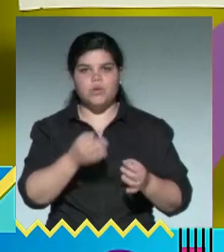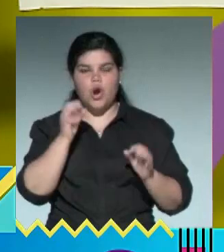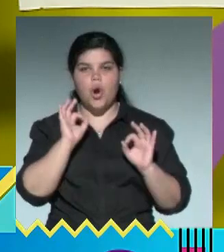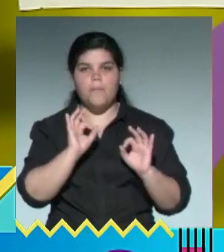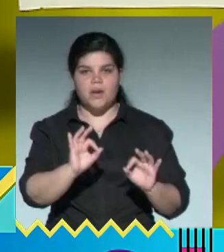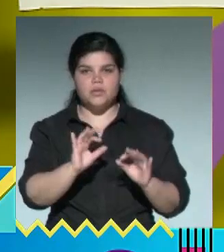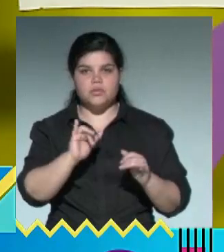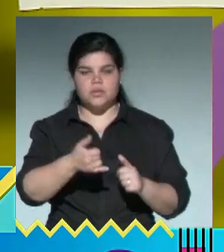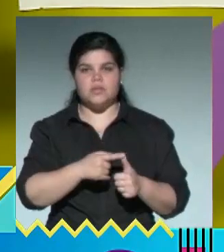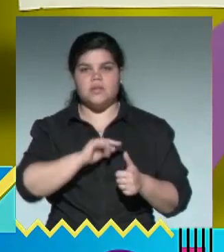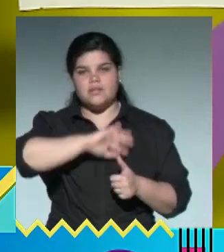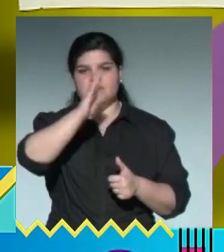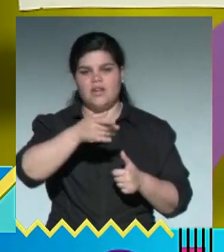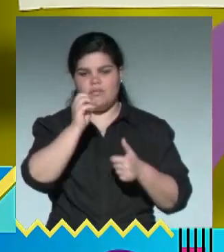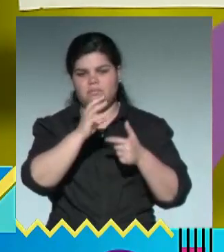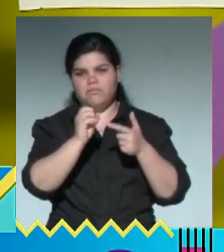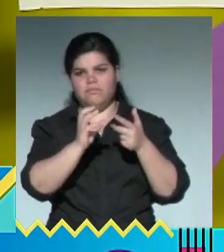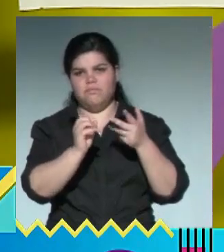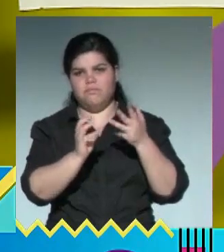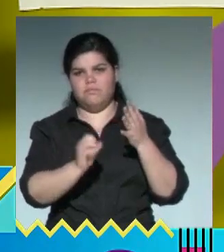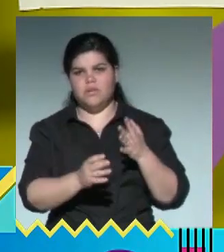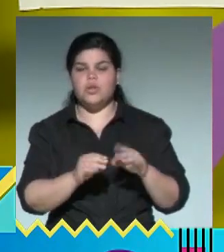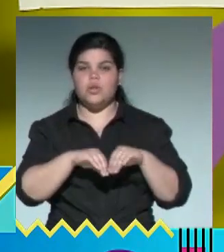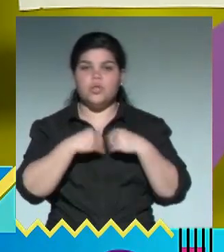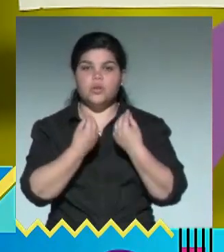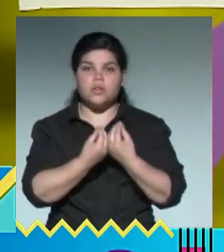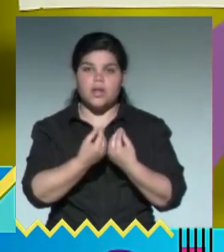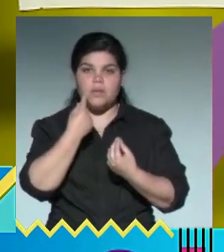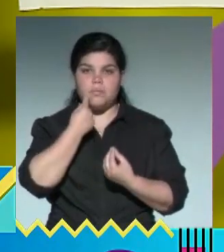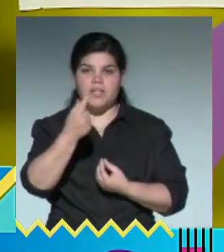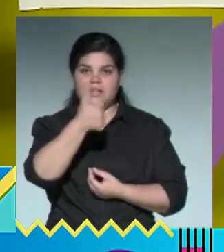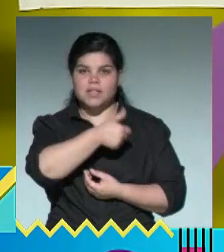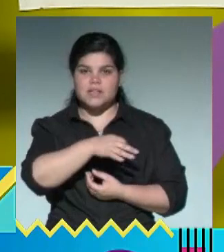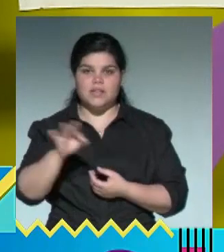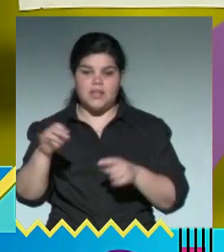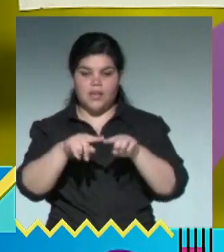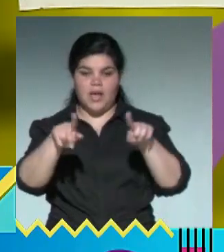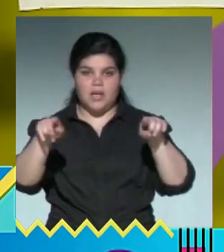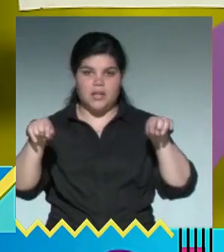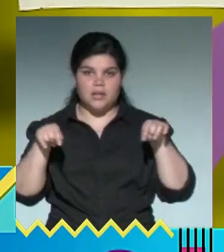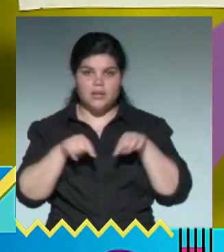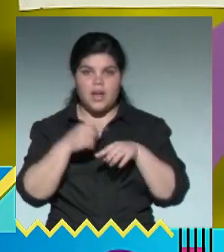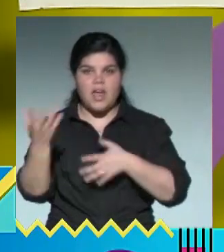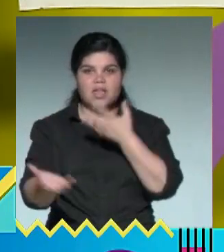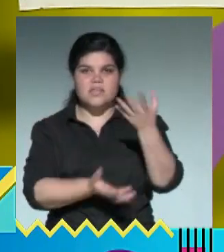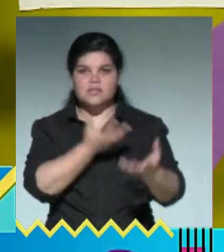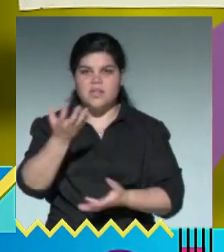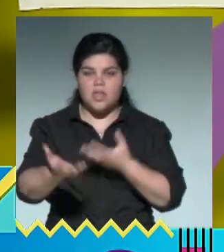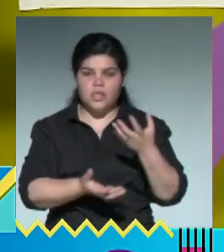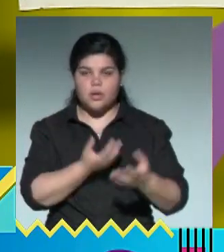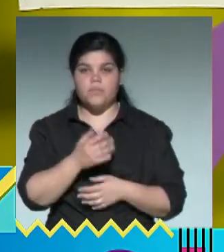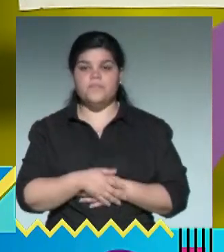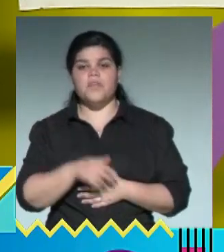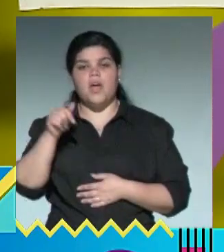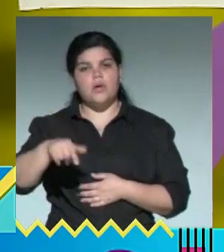Cerro Gateado, Cerro Vizcacha, más de 1.600 hectáreas afectadas por este incendio. Vamos a estar repasando el trabajo